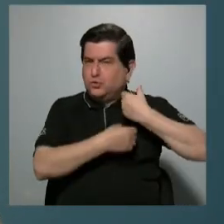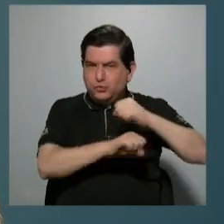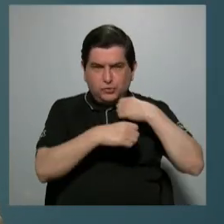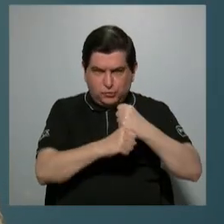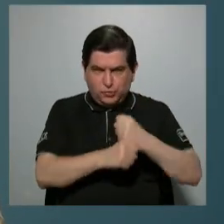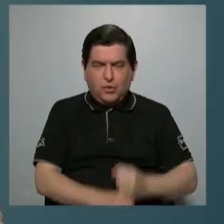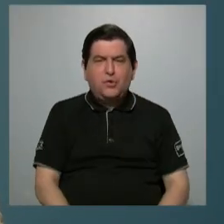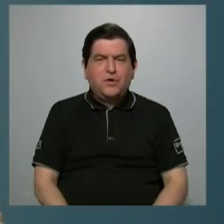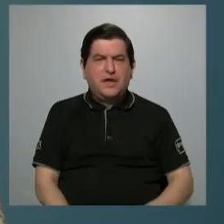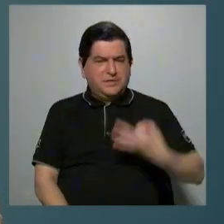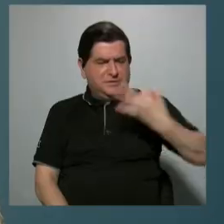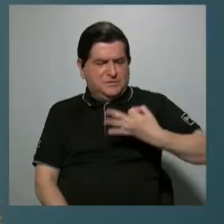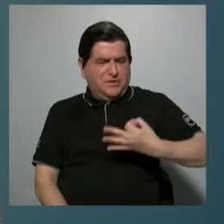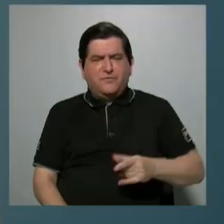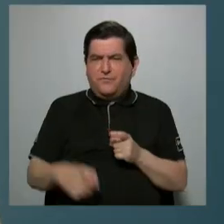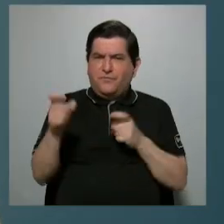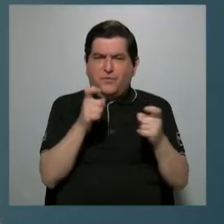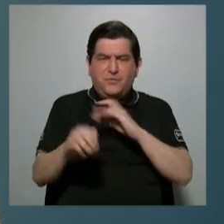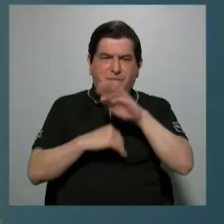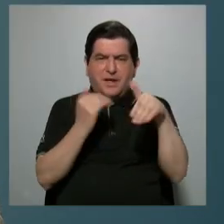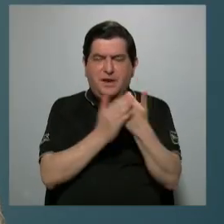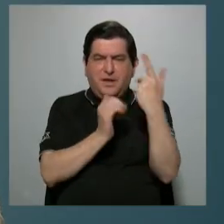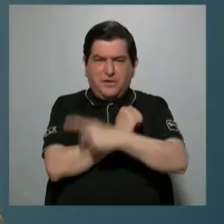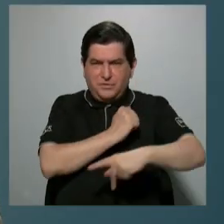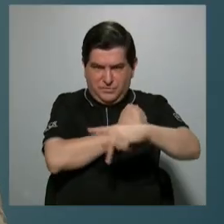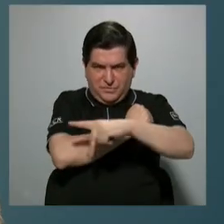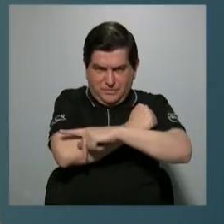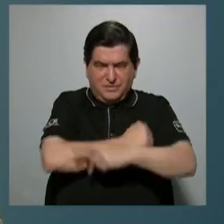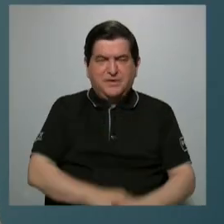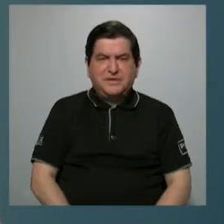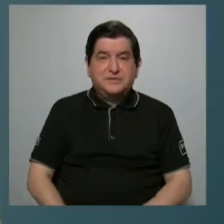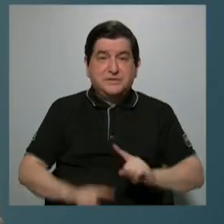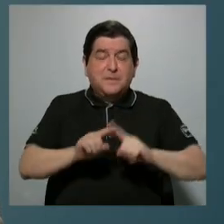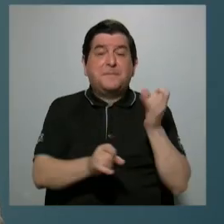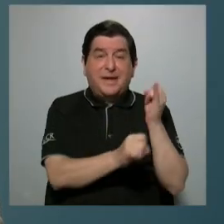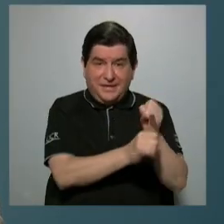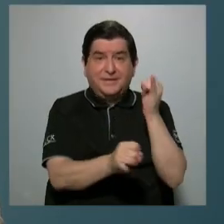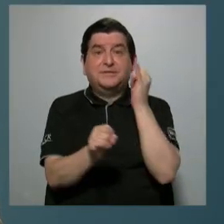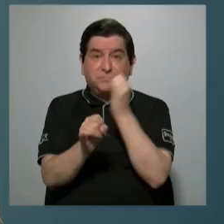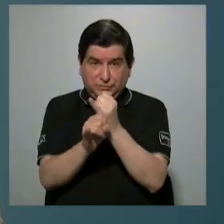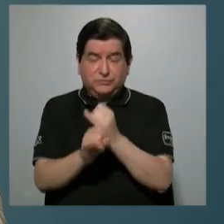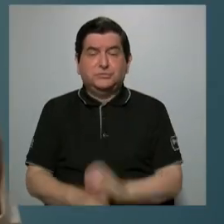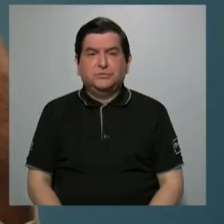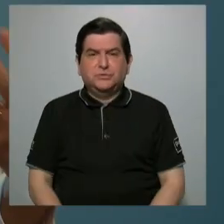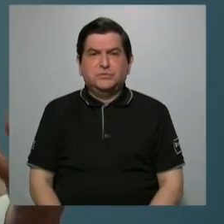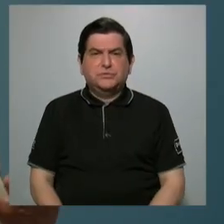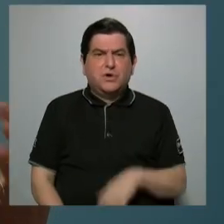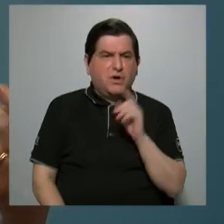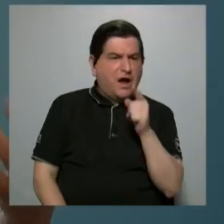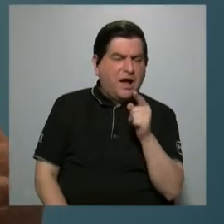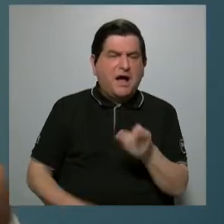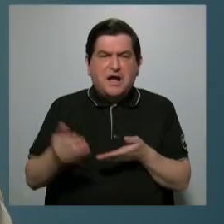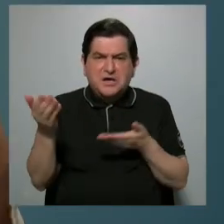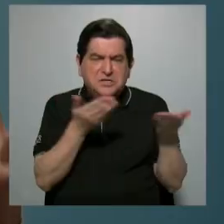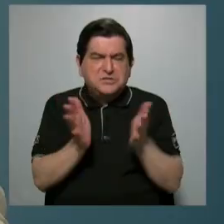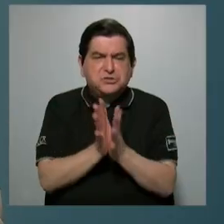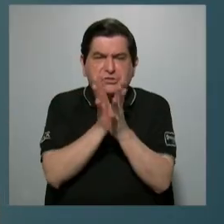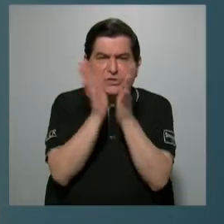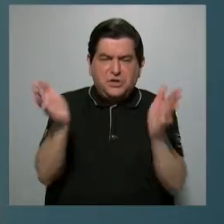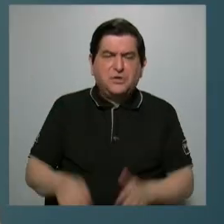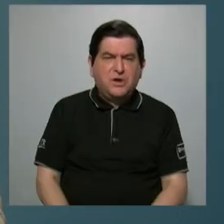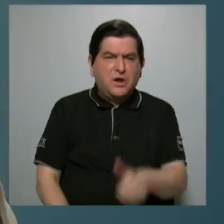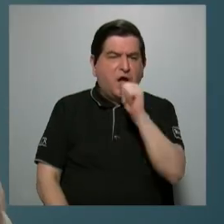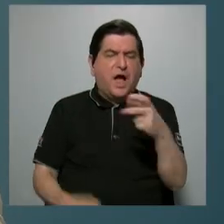administrador formal, ¿verdad?, en todos los países de su territorio, pero todas las instituciones que hacen los servicios públicos,